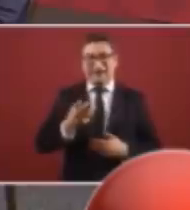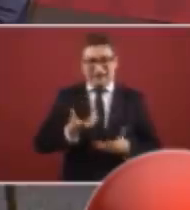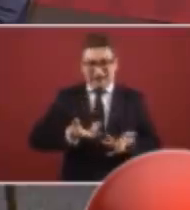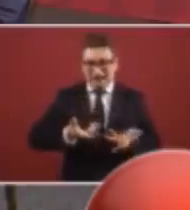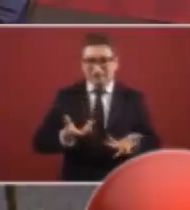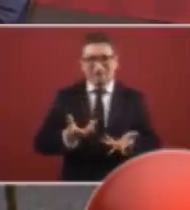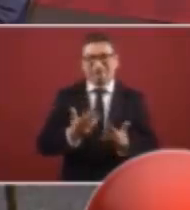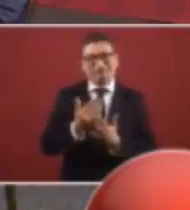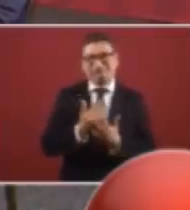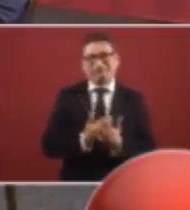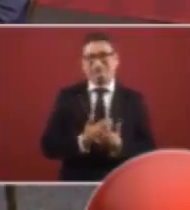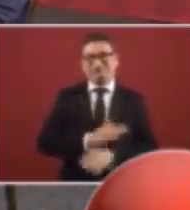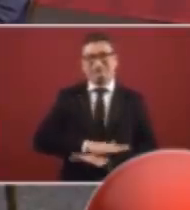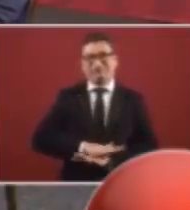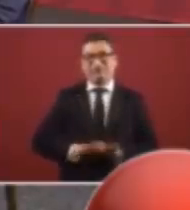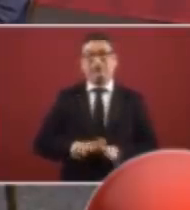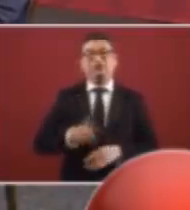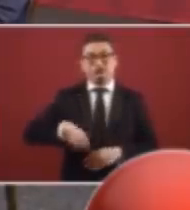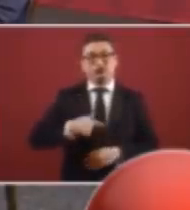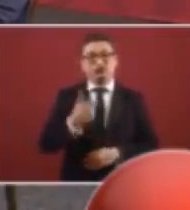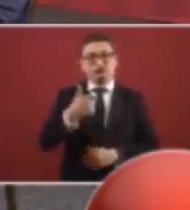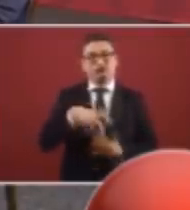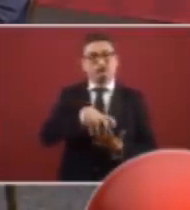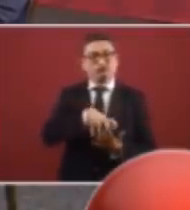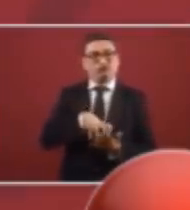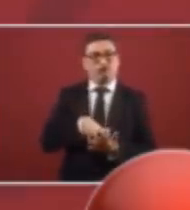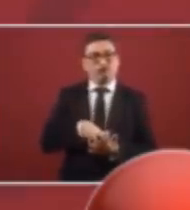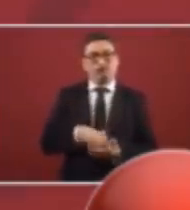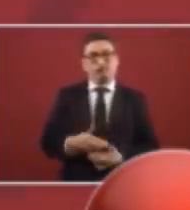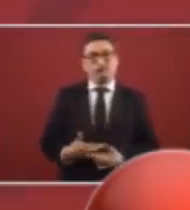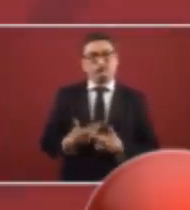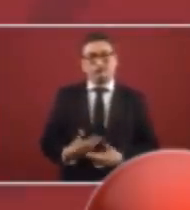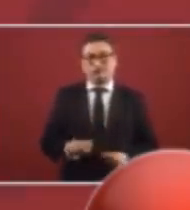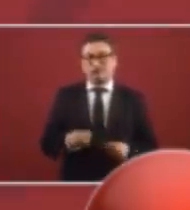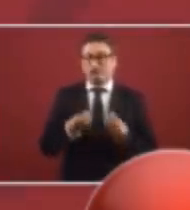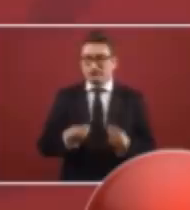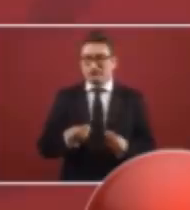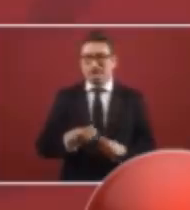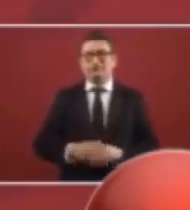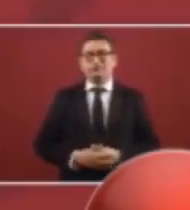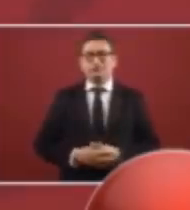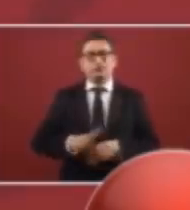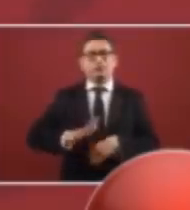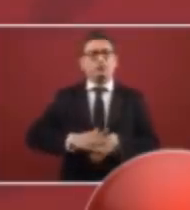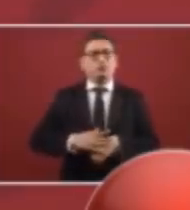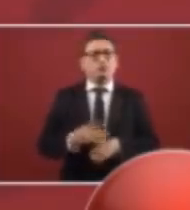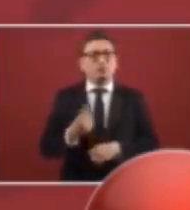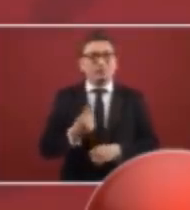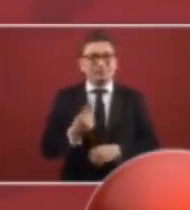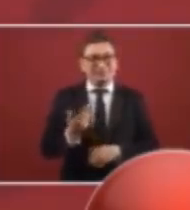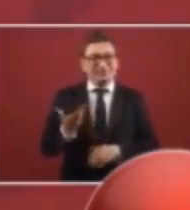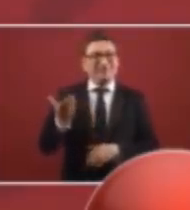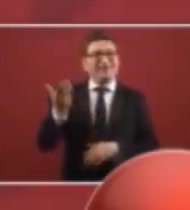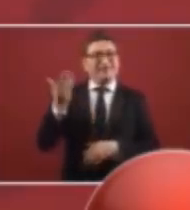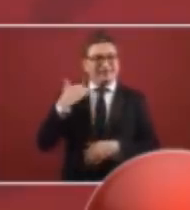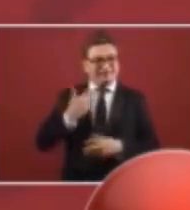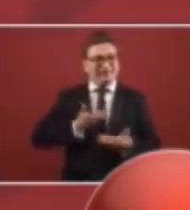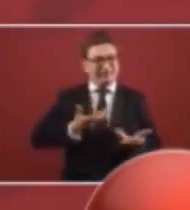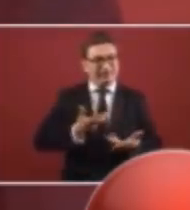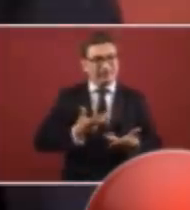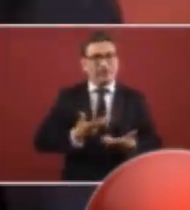de recursos, hemos ahorrado muchísimo porque todo eso ya se